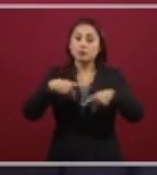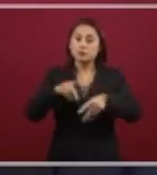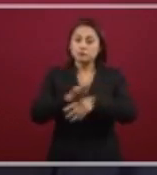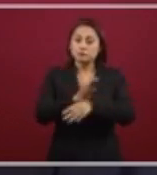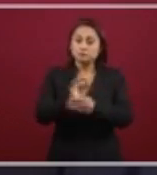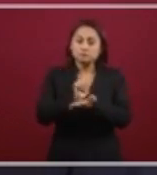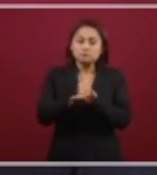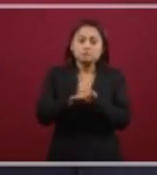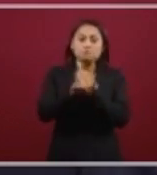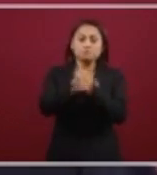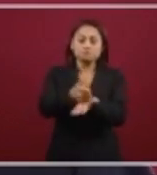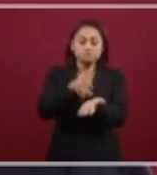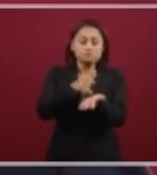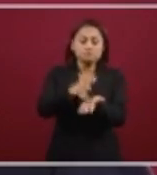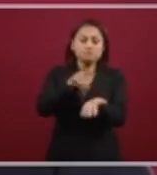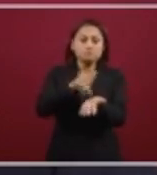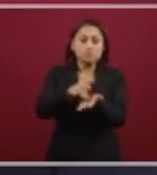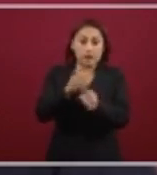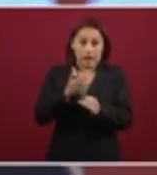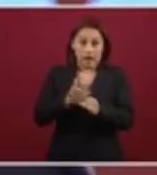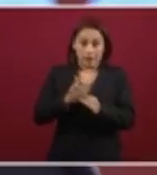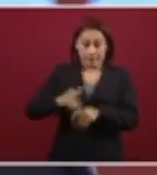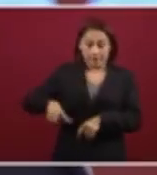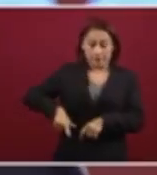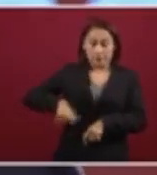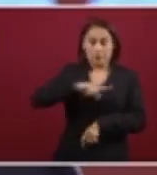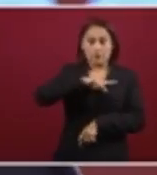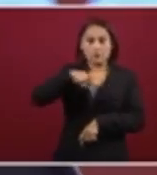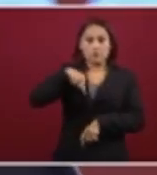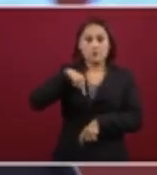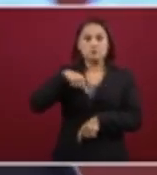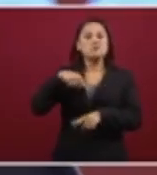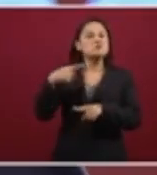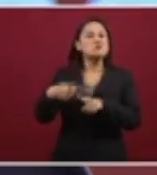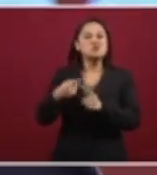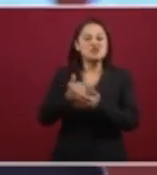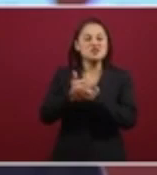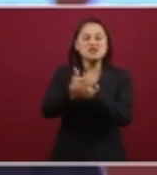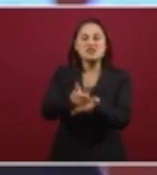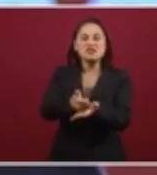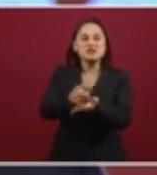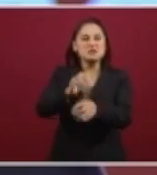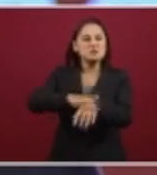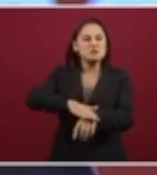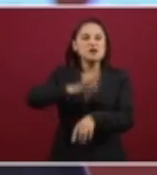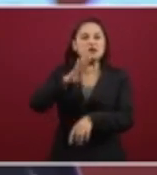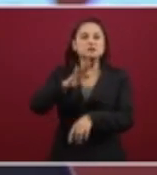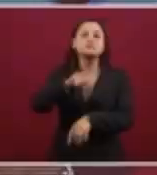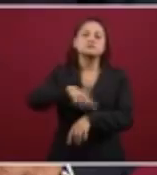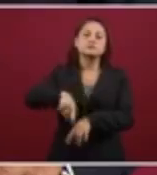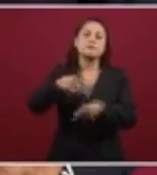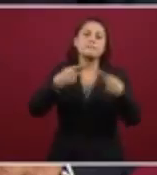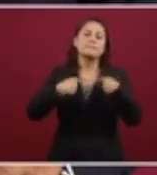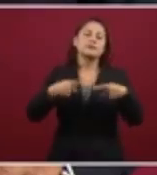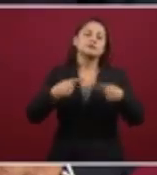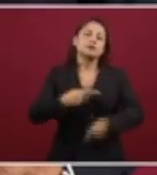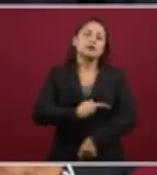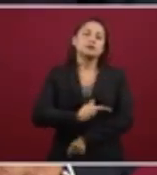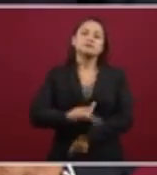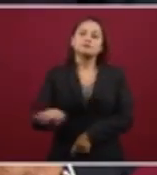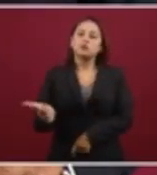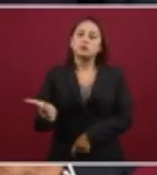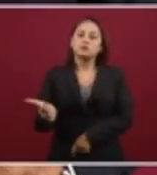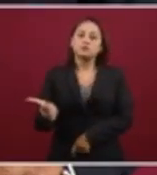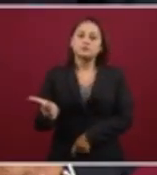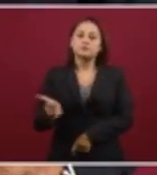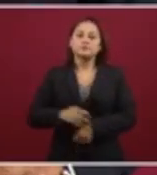de nuestro gobierno son los pobres. Ya no es como antes, que